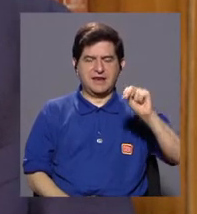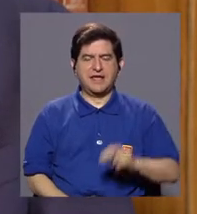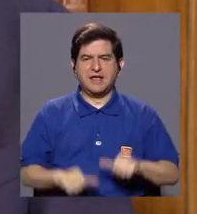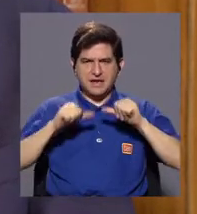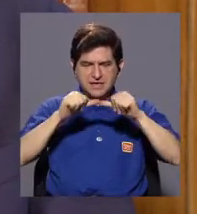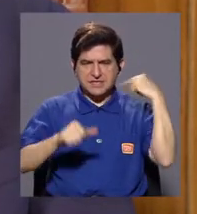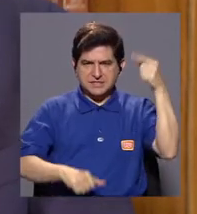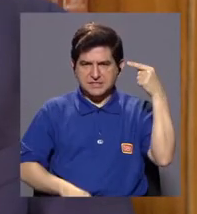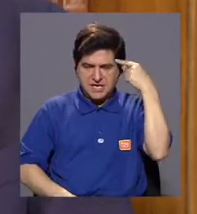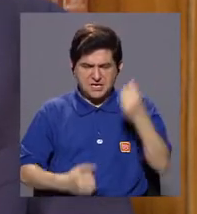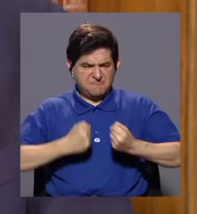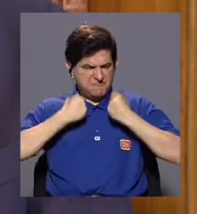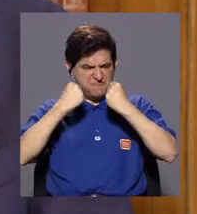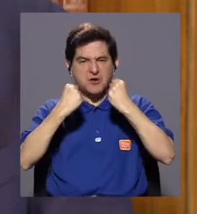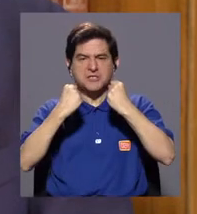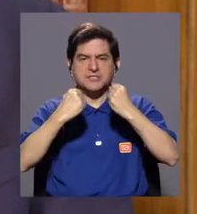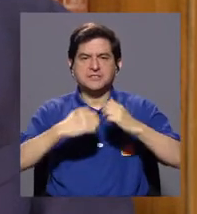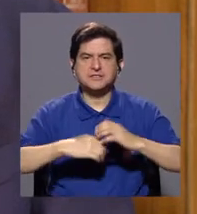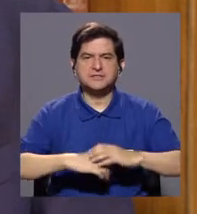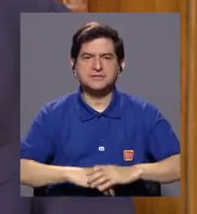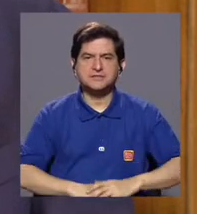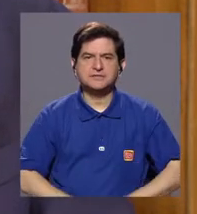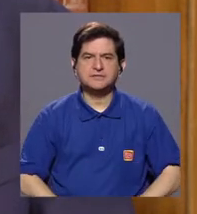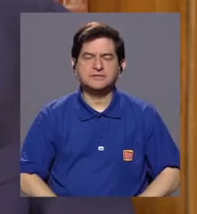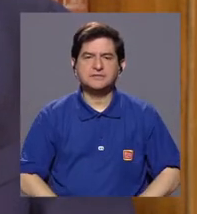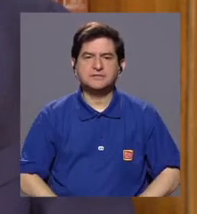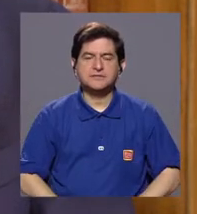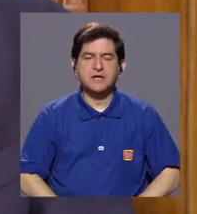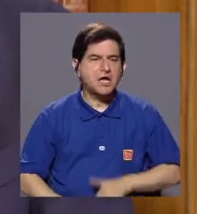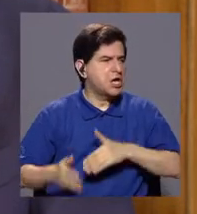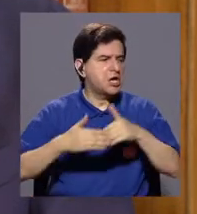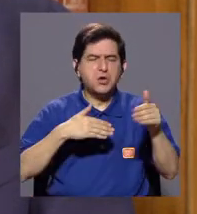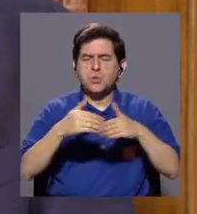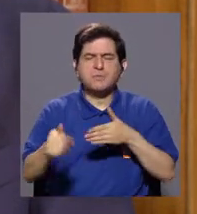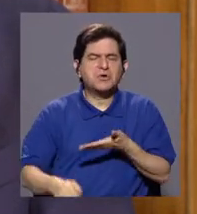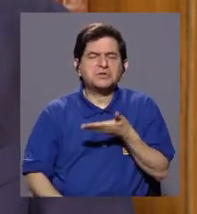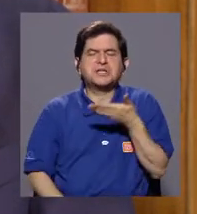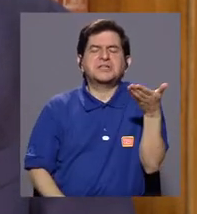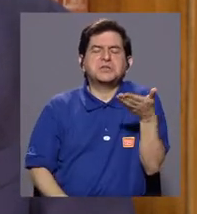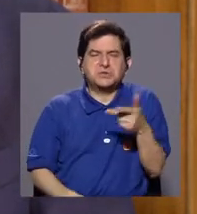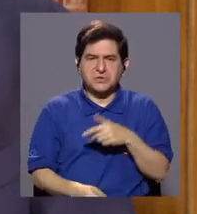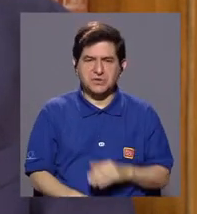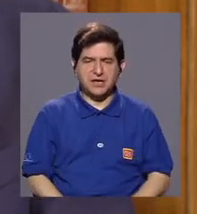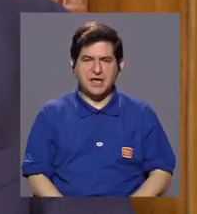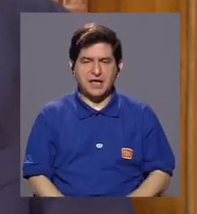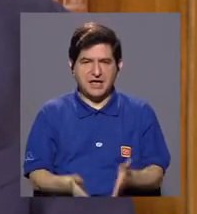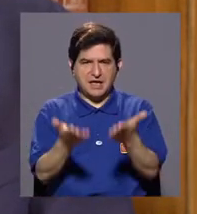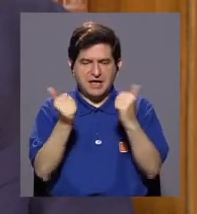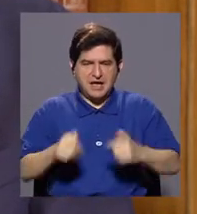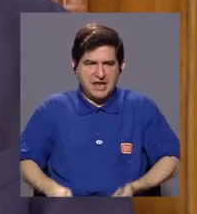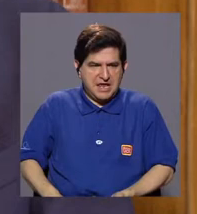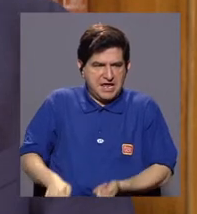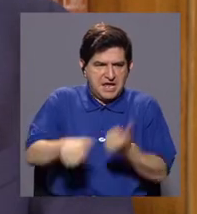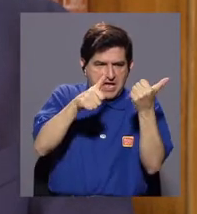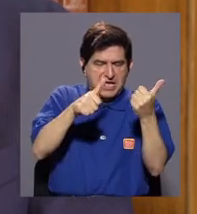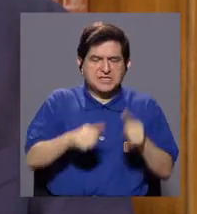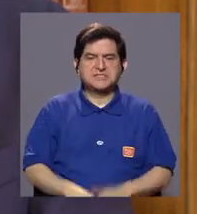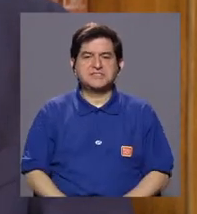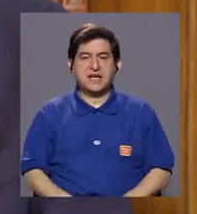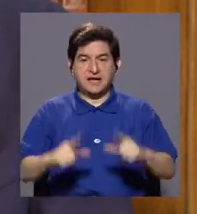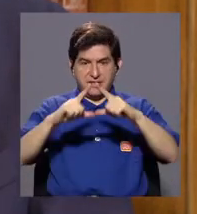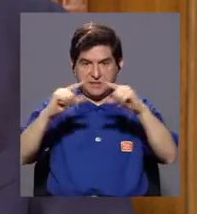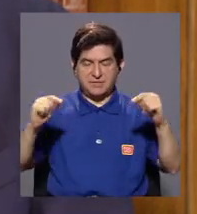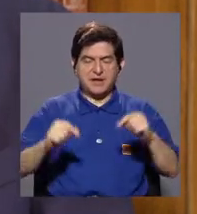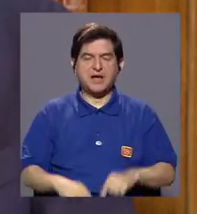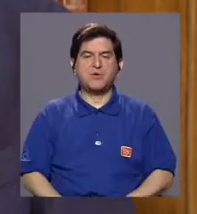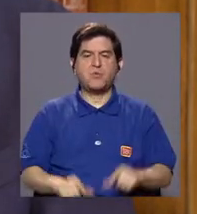gobierno era muy fuerte. Y a cualquier precio quería sacar de Managua a los